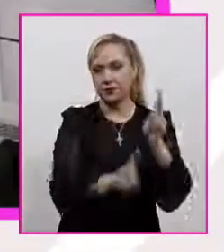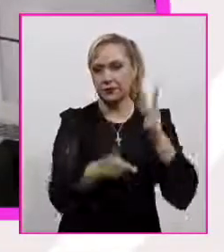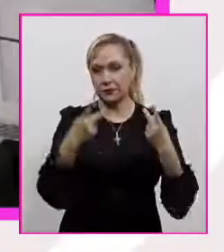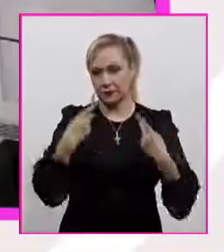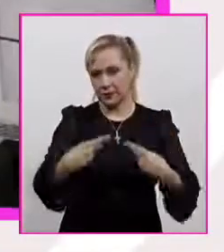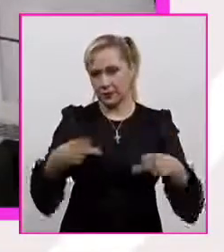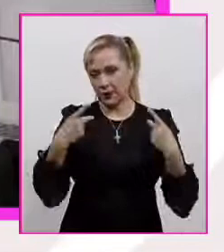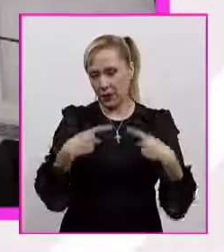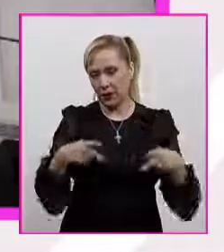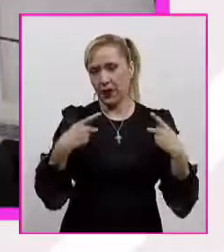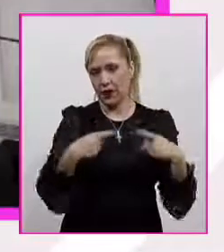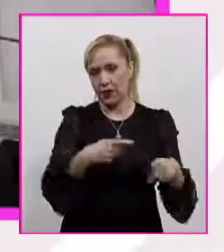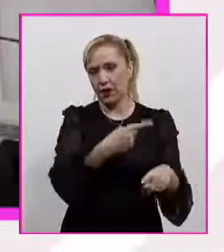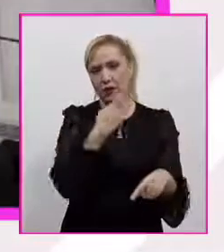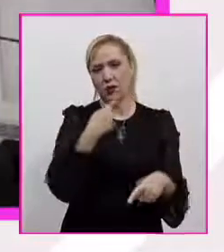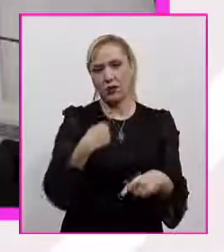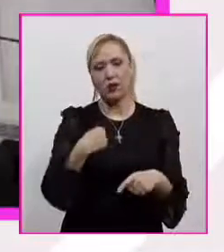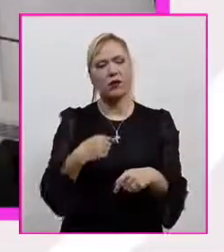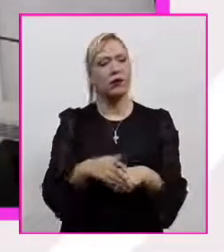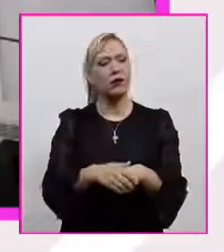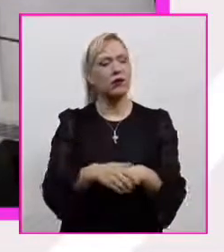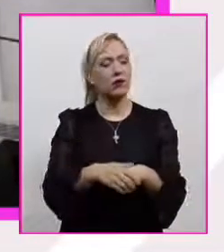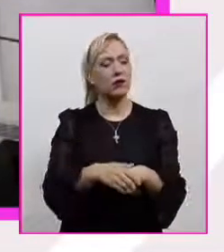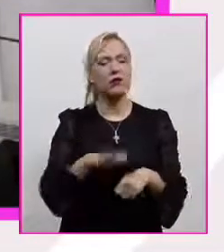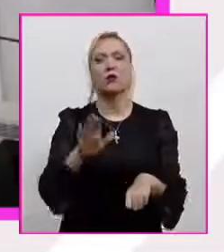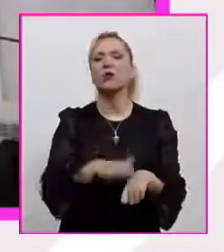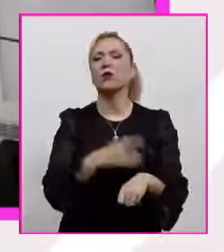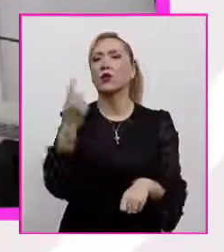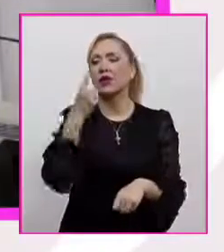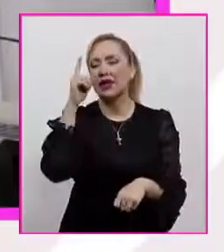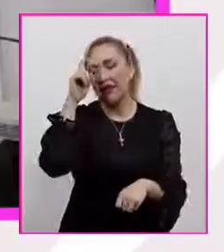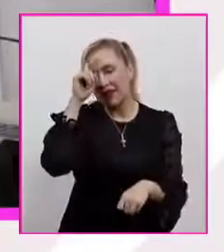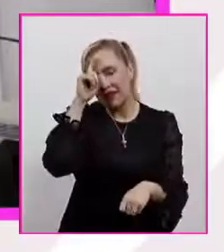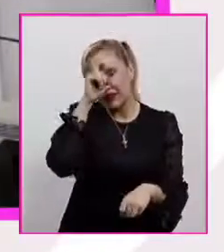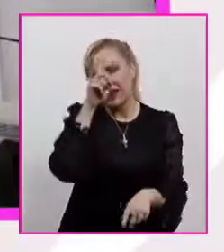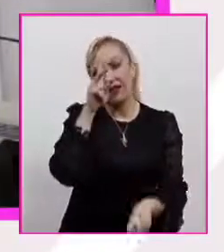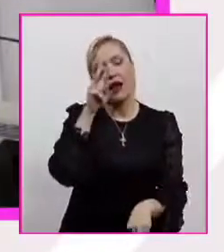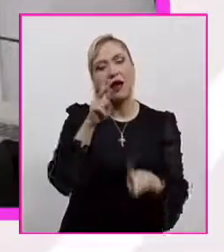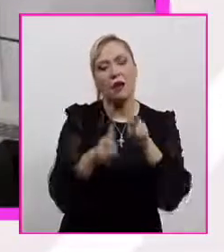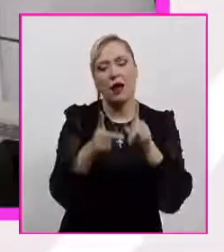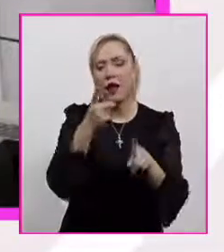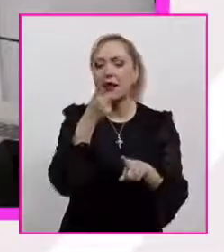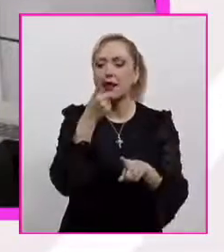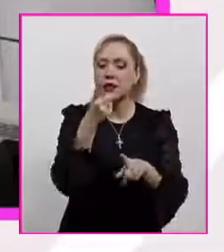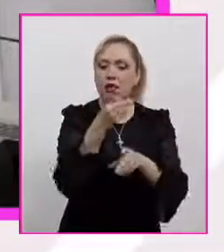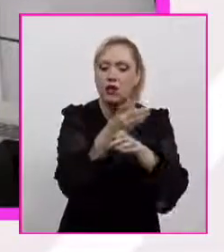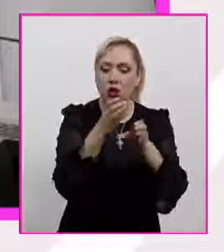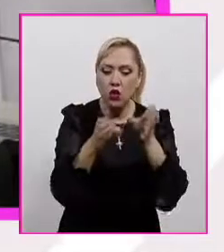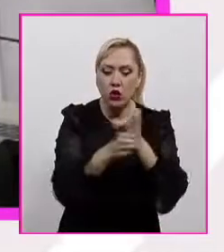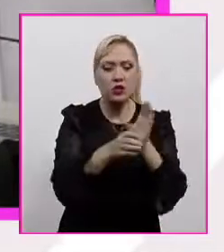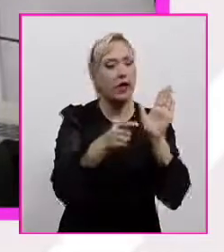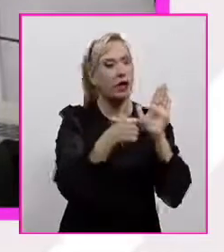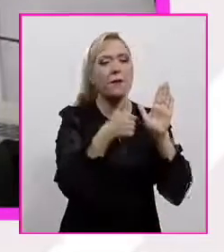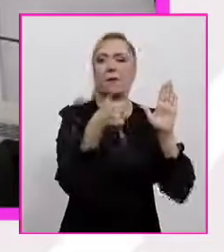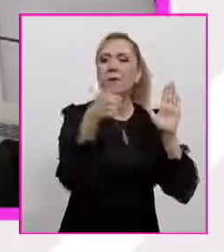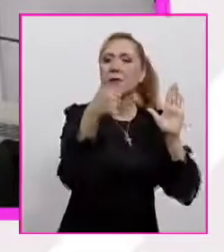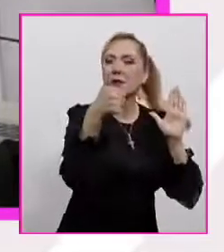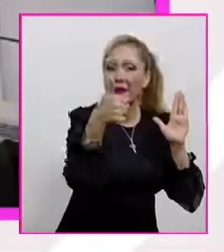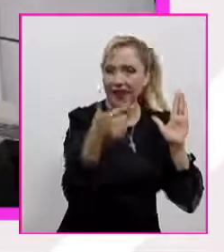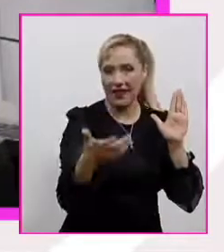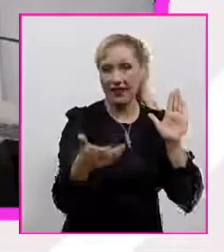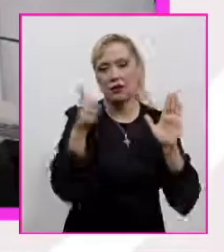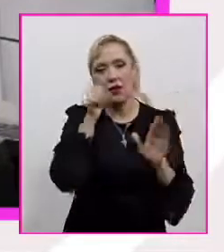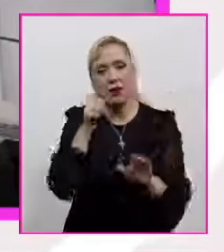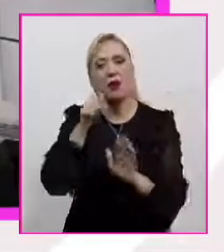persona de Honduras y nos decía, ¿por qué es tan difícil hablar y mencionar las cosas que sí se están haciendo bien? ¿Por qué no nos